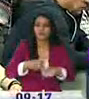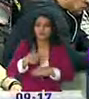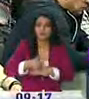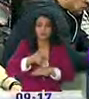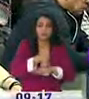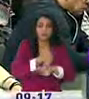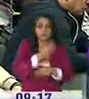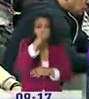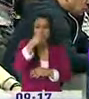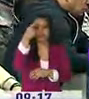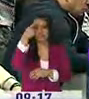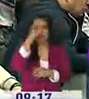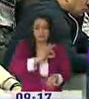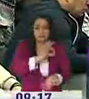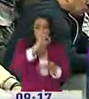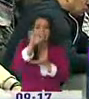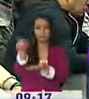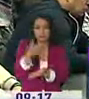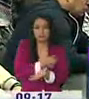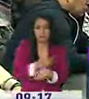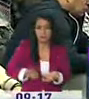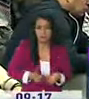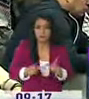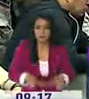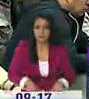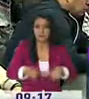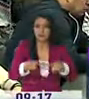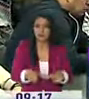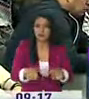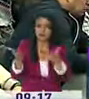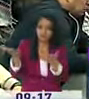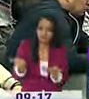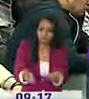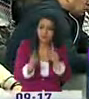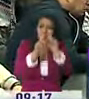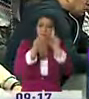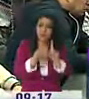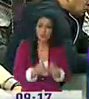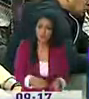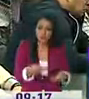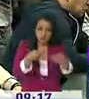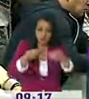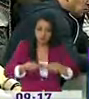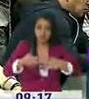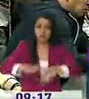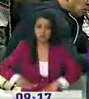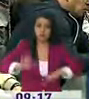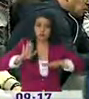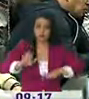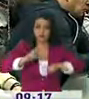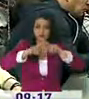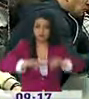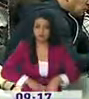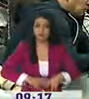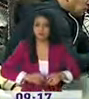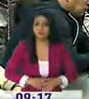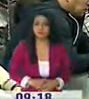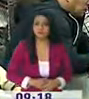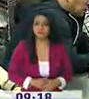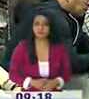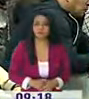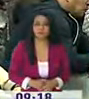autoridades de gobierno, delegadas por el primer mandatario, quienes recibieron las preguntas y se comprometieron en revisarlas. En